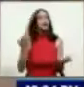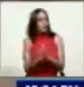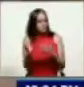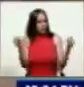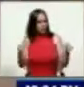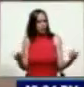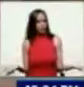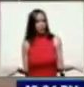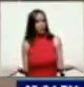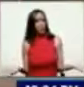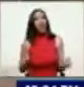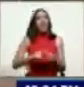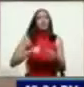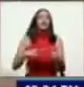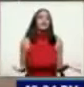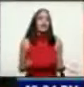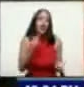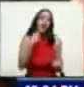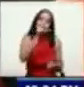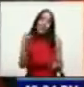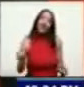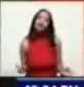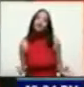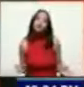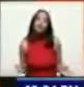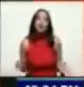Entonces, ¿qué es lo que qué dice la gente? ¿Y dónde está el